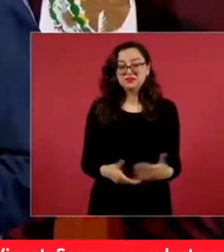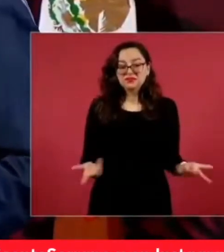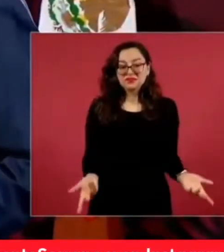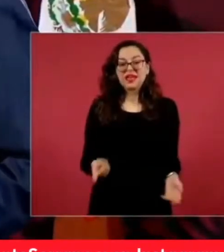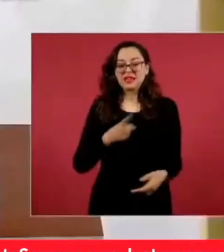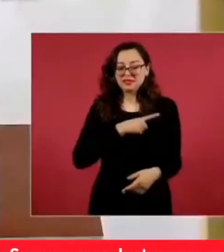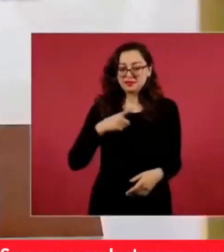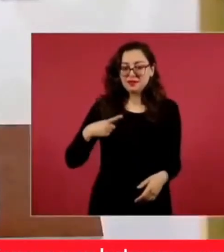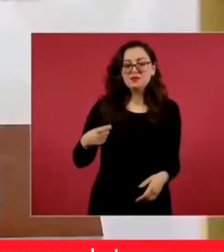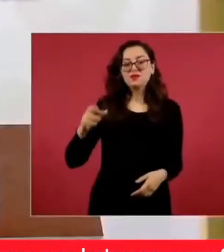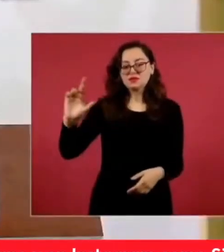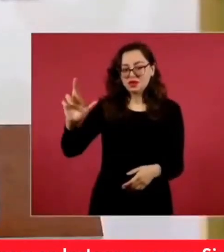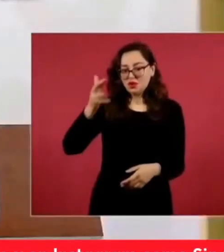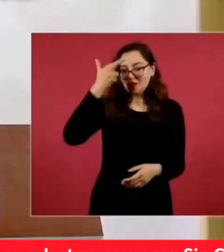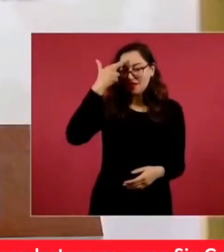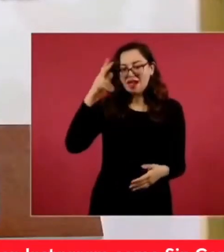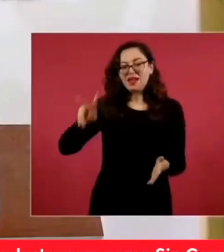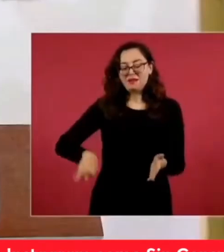recordándoles,